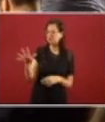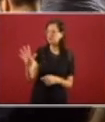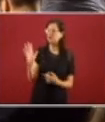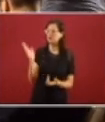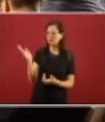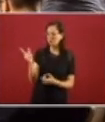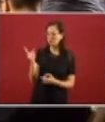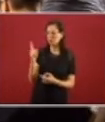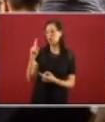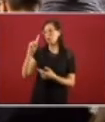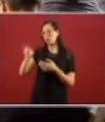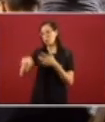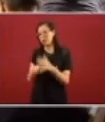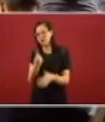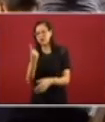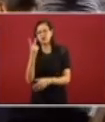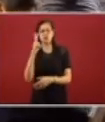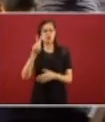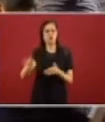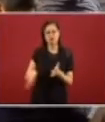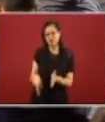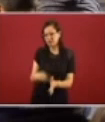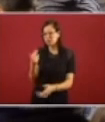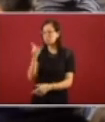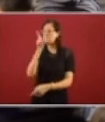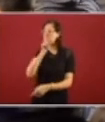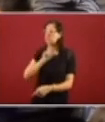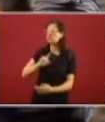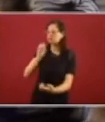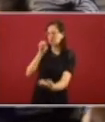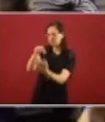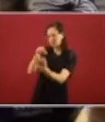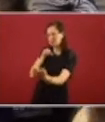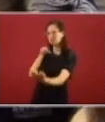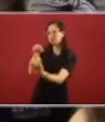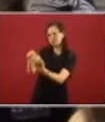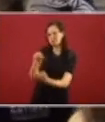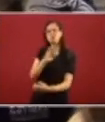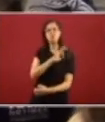veces, pero no se le puede estar mintiendo siempre.